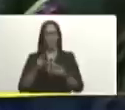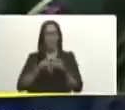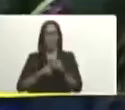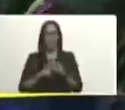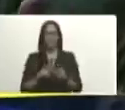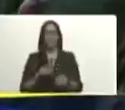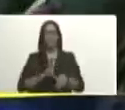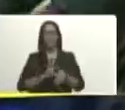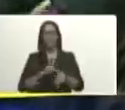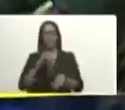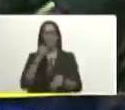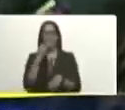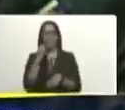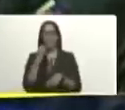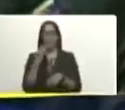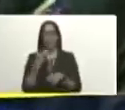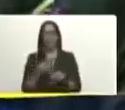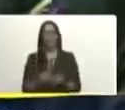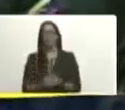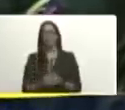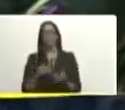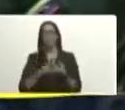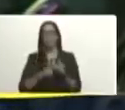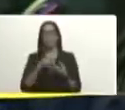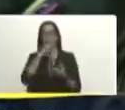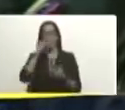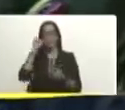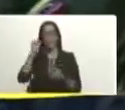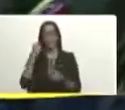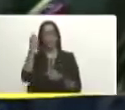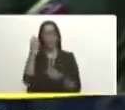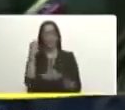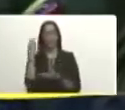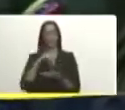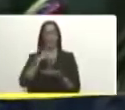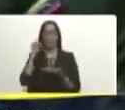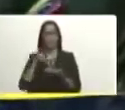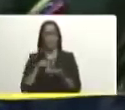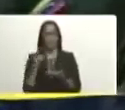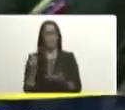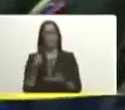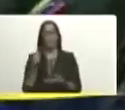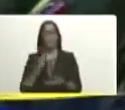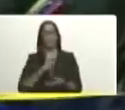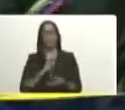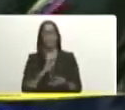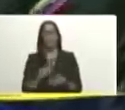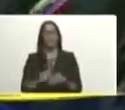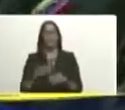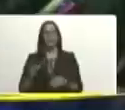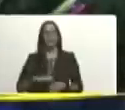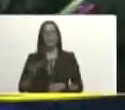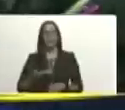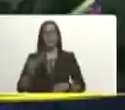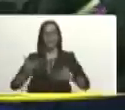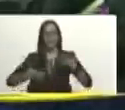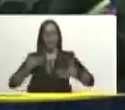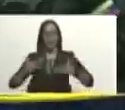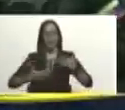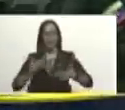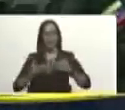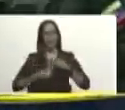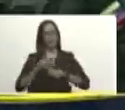doctora Cilia Flores de Maduro, diputada a la Asamblea Nacional como parte de este importante acto que se